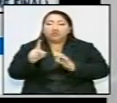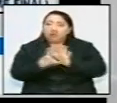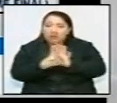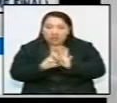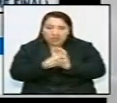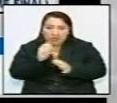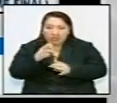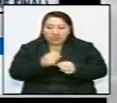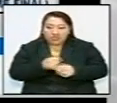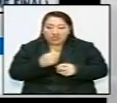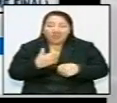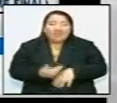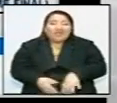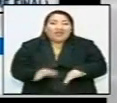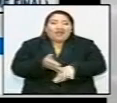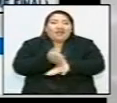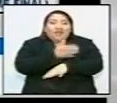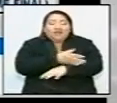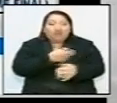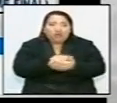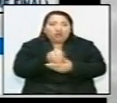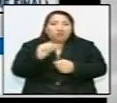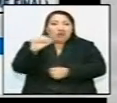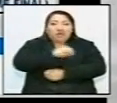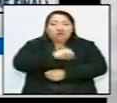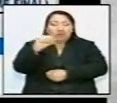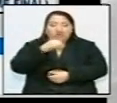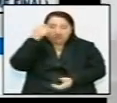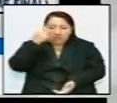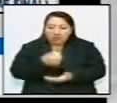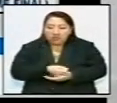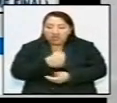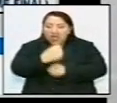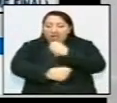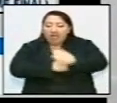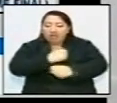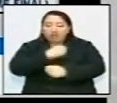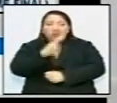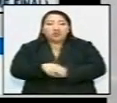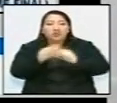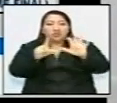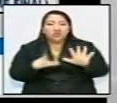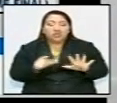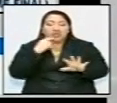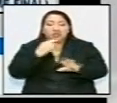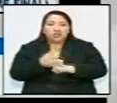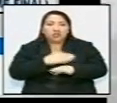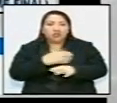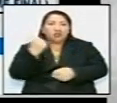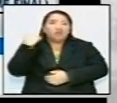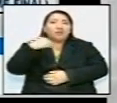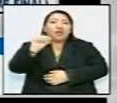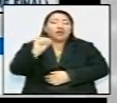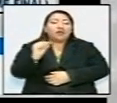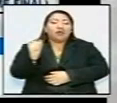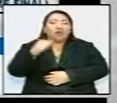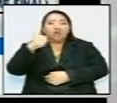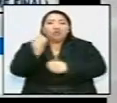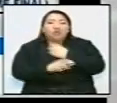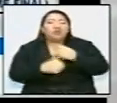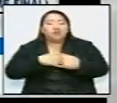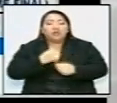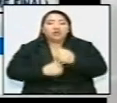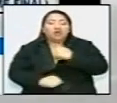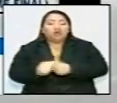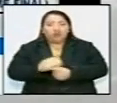ilícito al haber adquirido una camioneta al contado en el año 2017 y por el viaje al extranjero